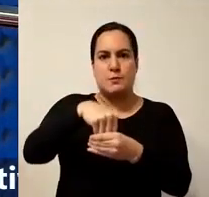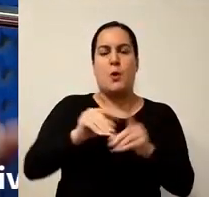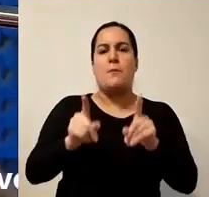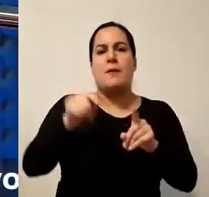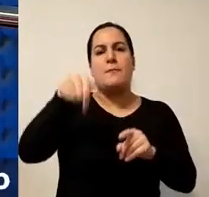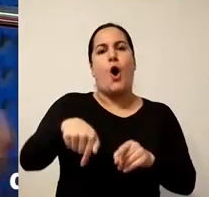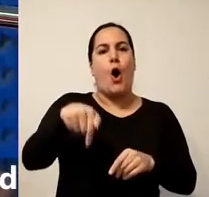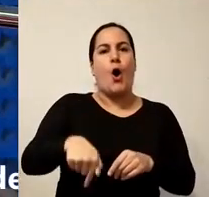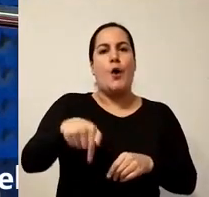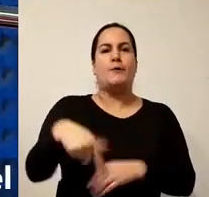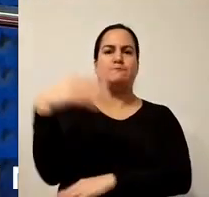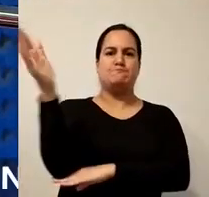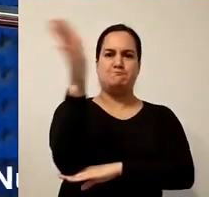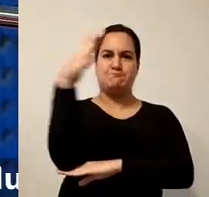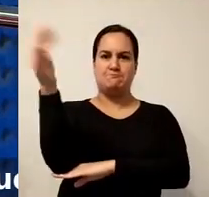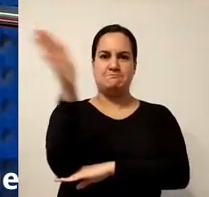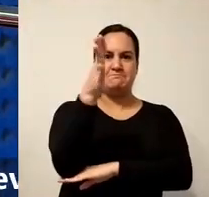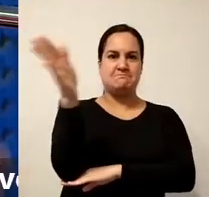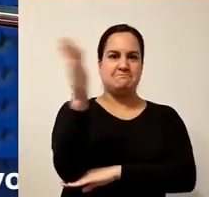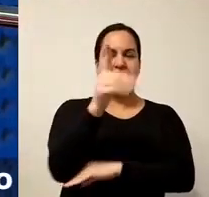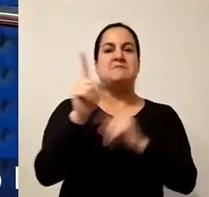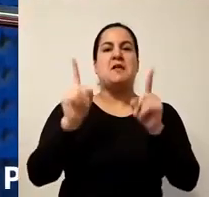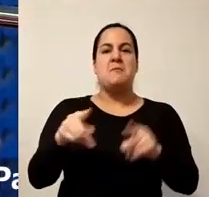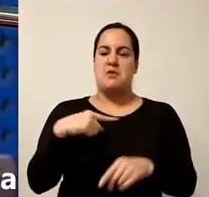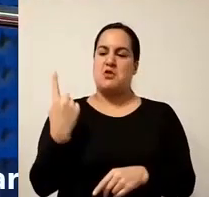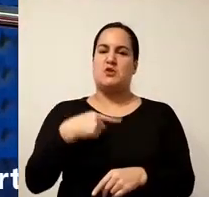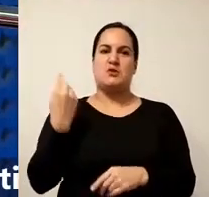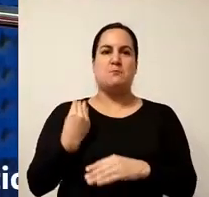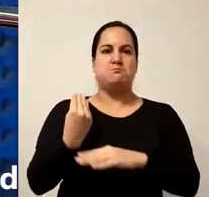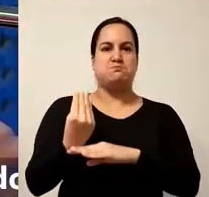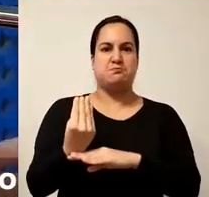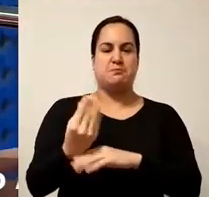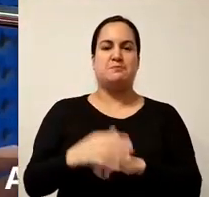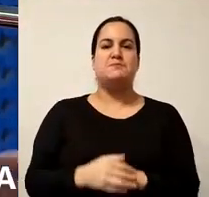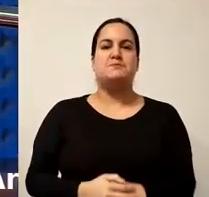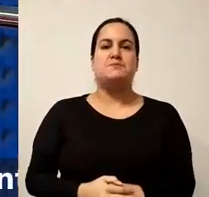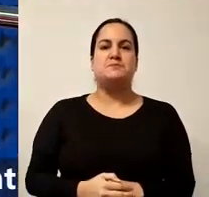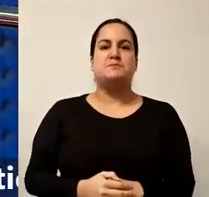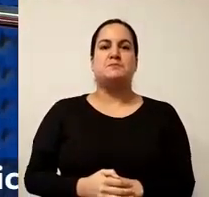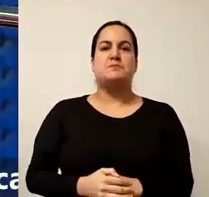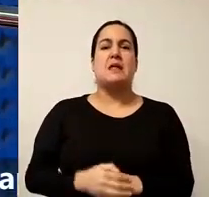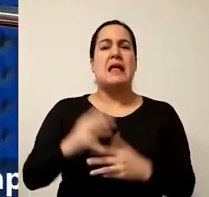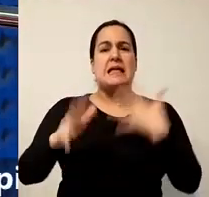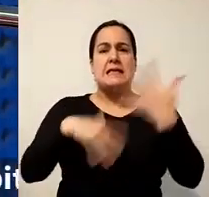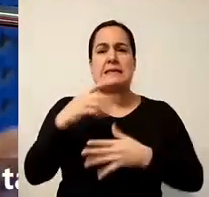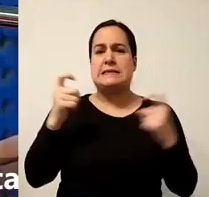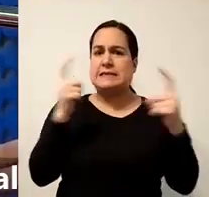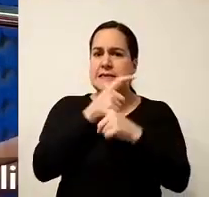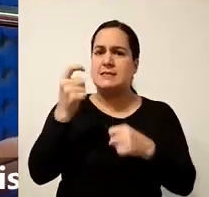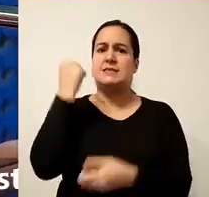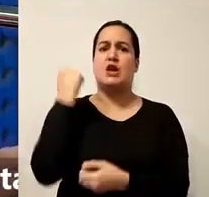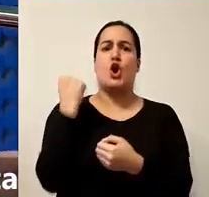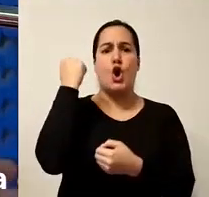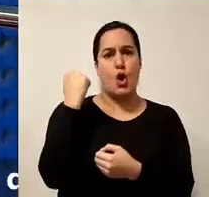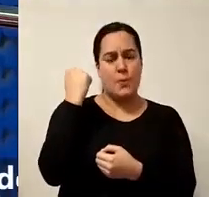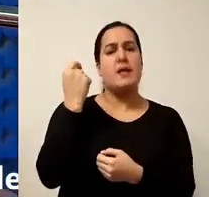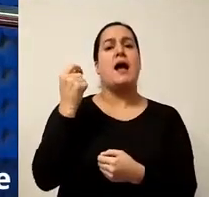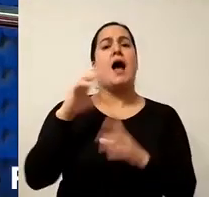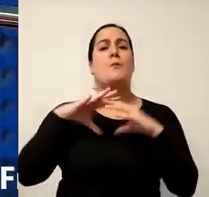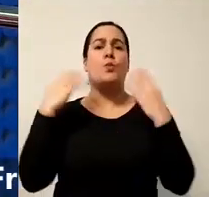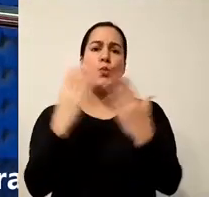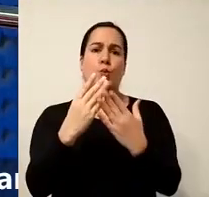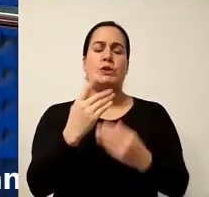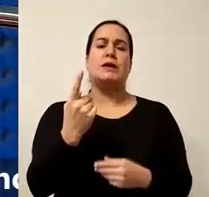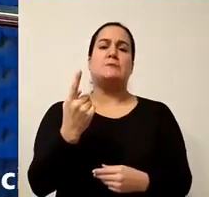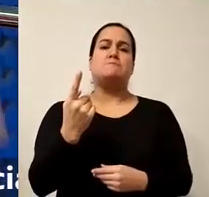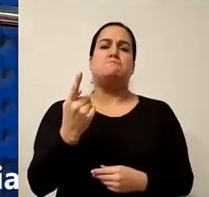de contagios y muertes el fracaso y la decadencia de este sistema irracional ha sido justamente